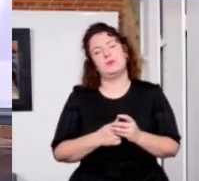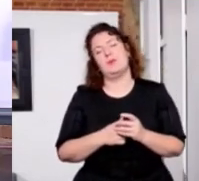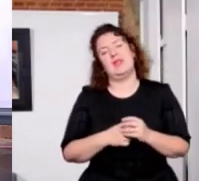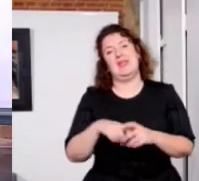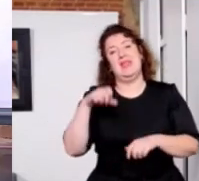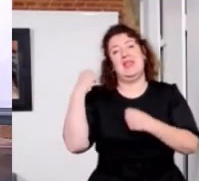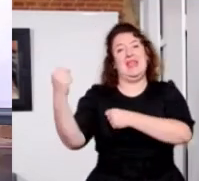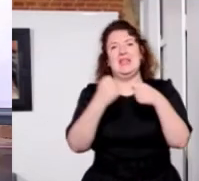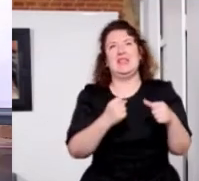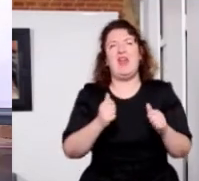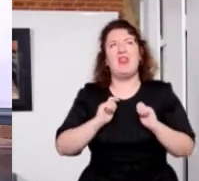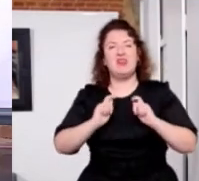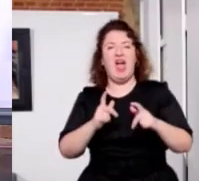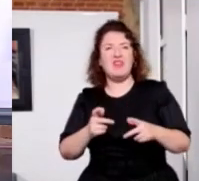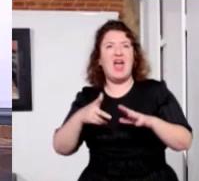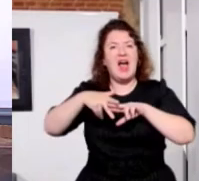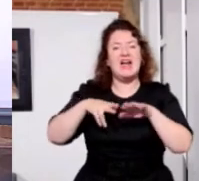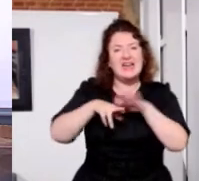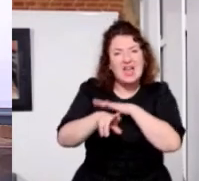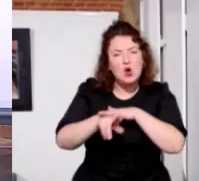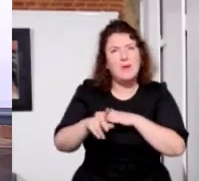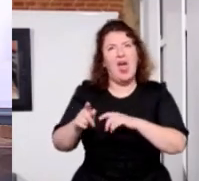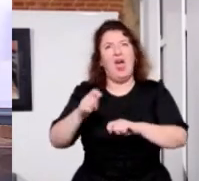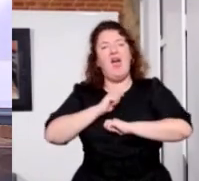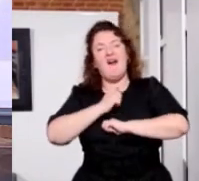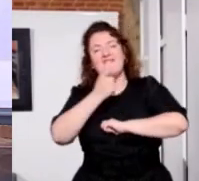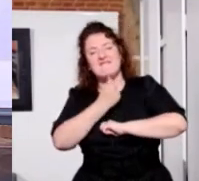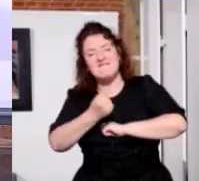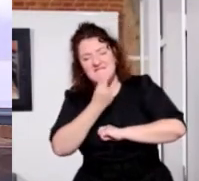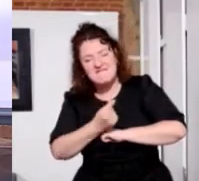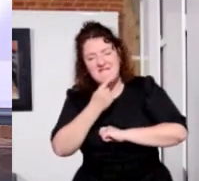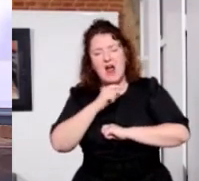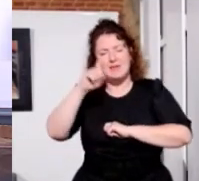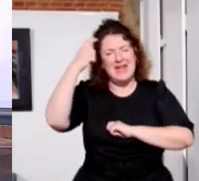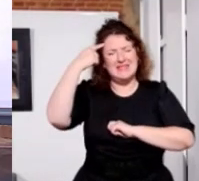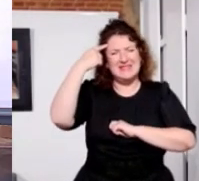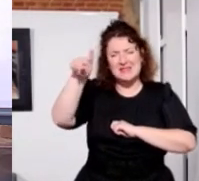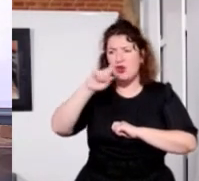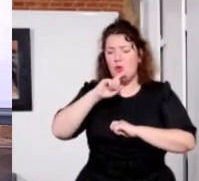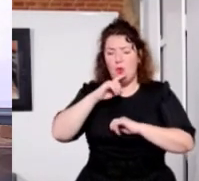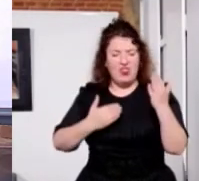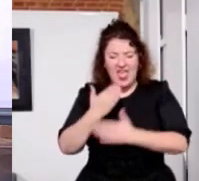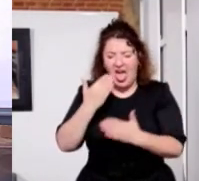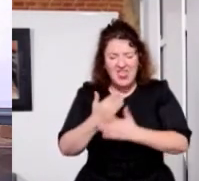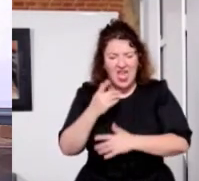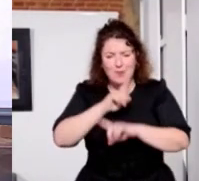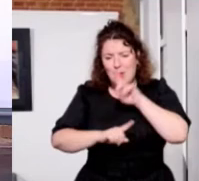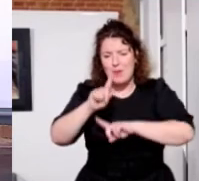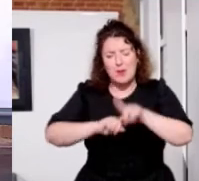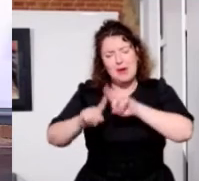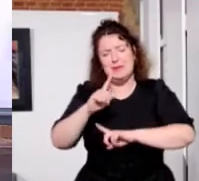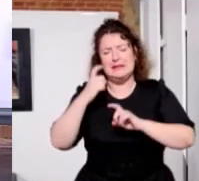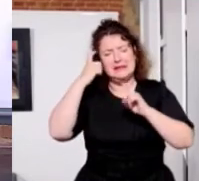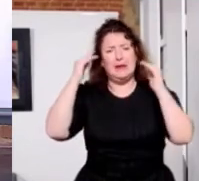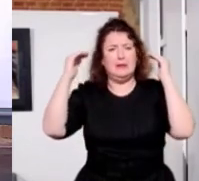entidades para poder facilitar, para poder allanar el camino de su día a día. ¿Y